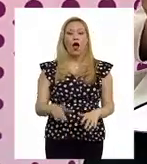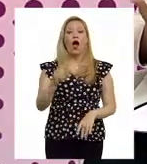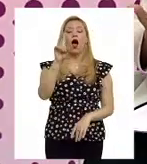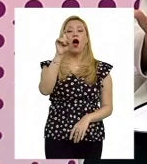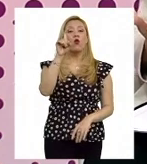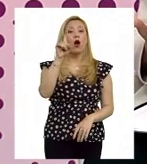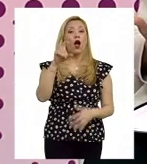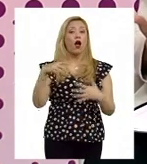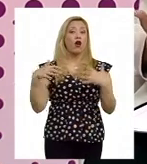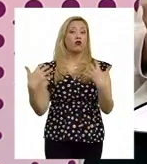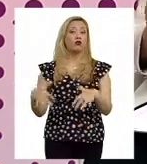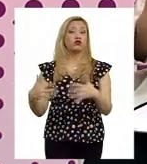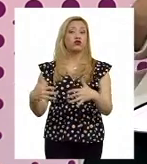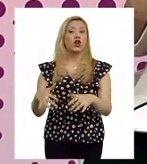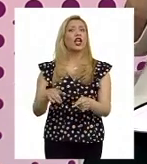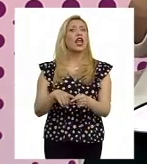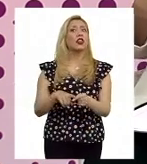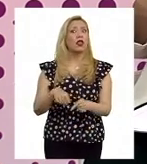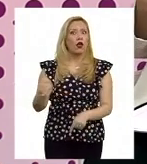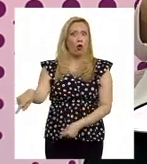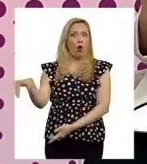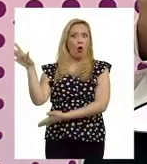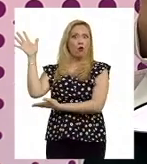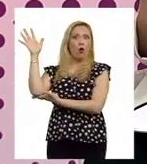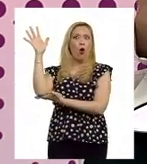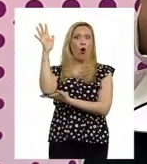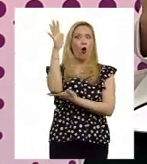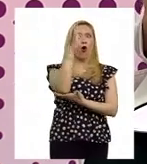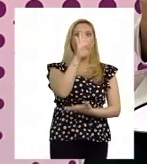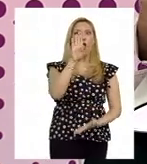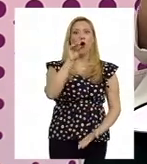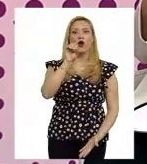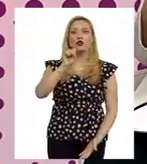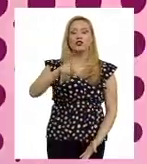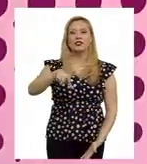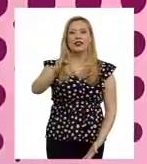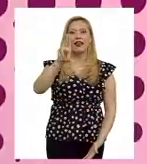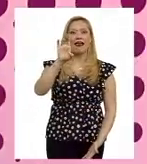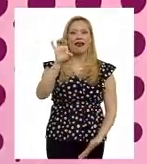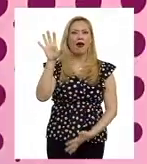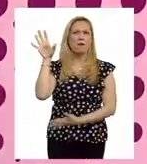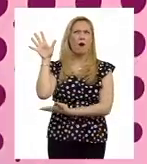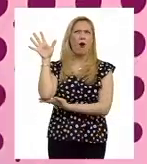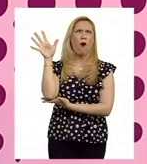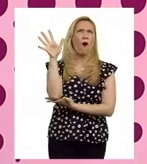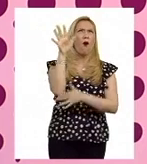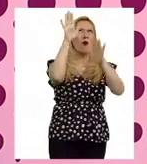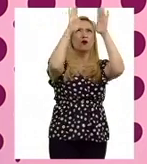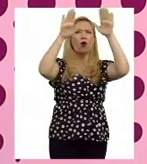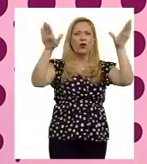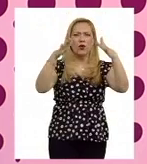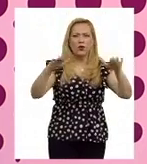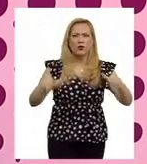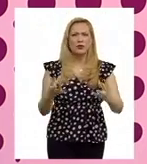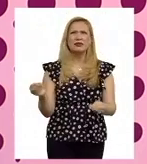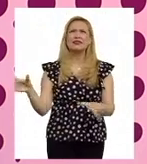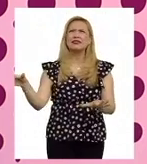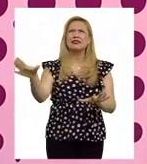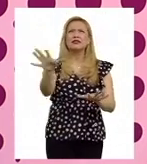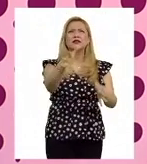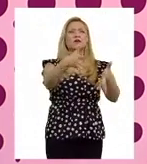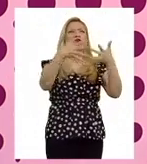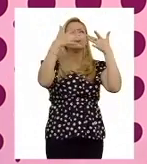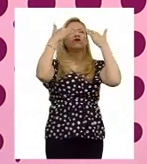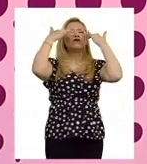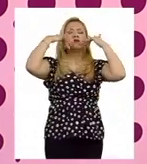de agua? También son los bosques. Y entonces, este ecosistema de bosques y selvas tiene esos servicios ambientales y